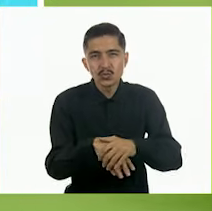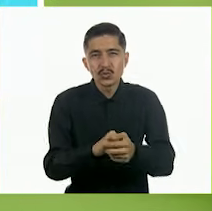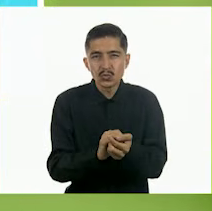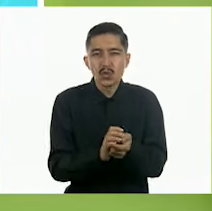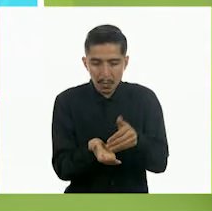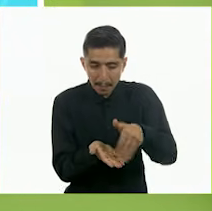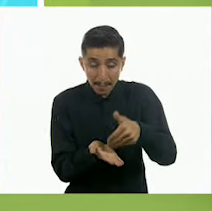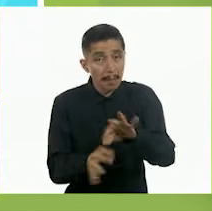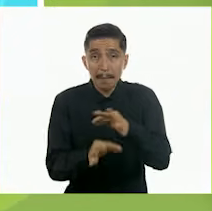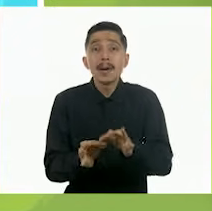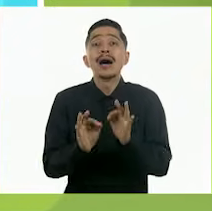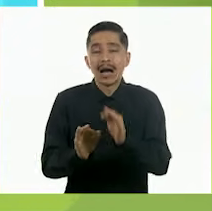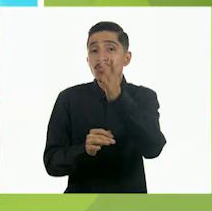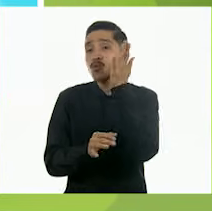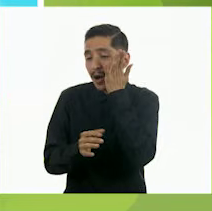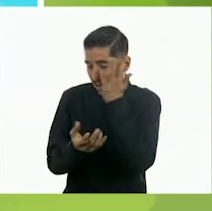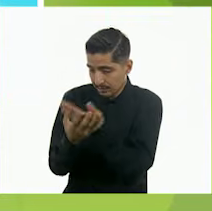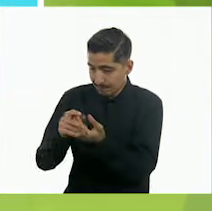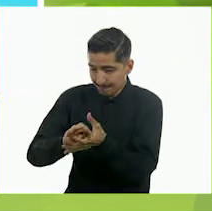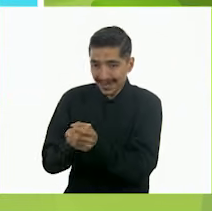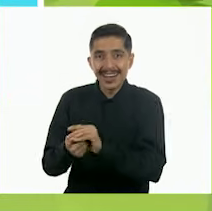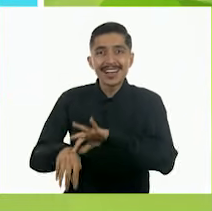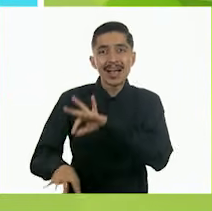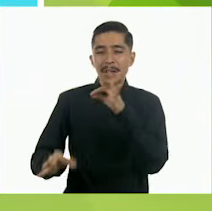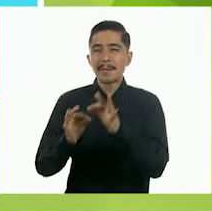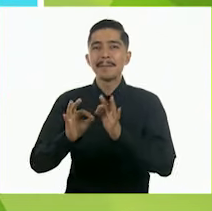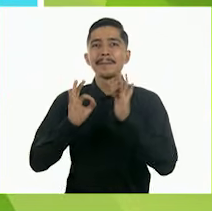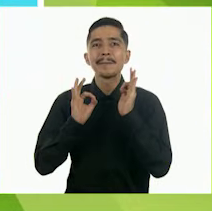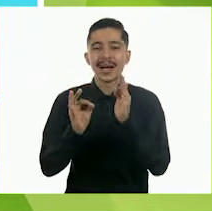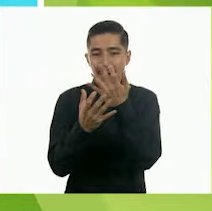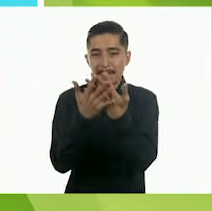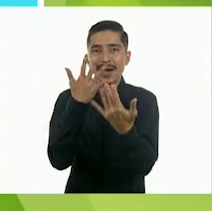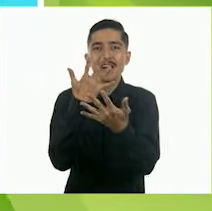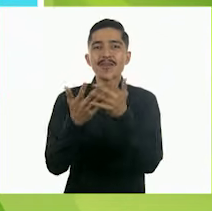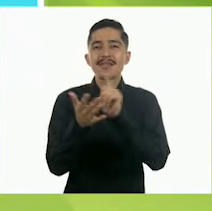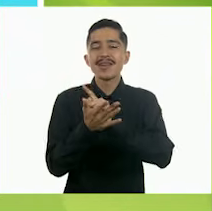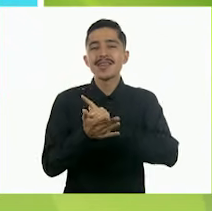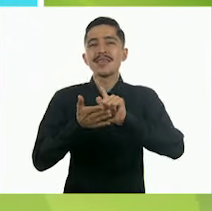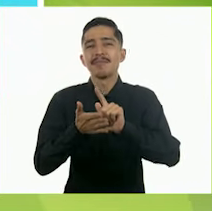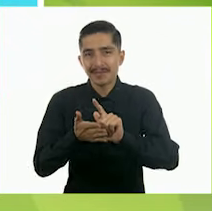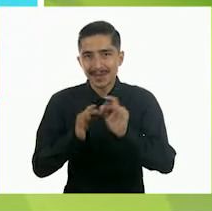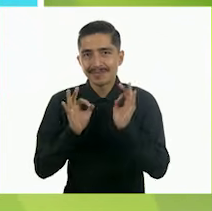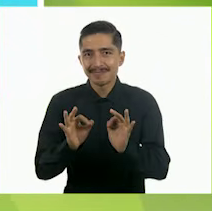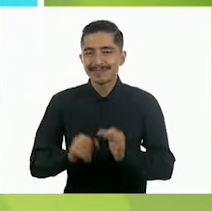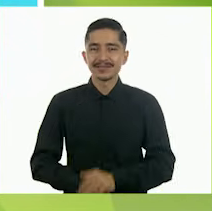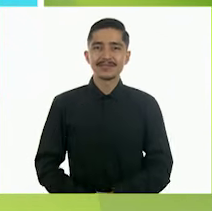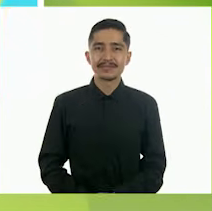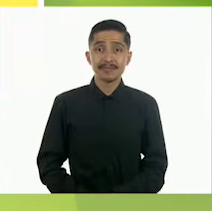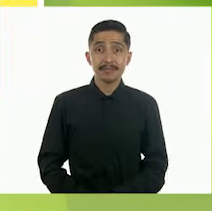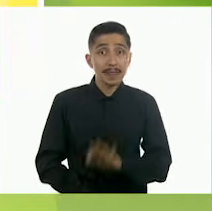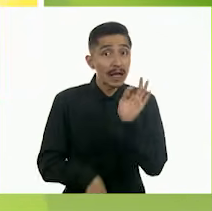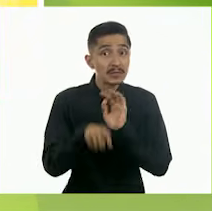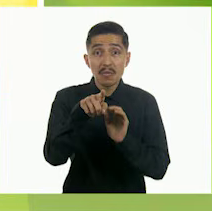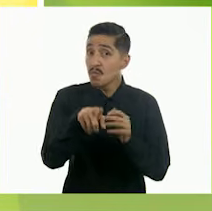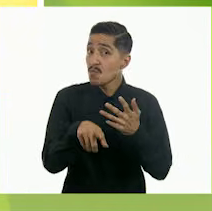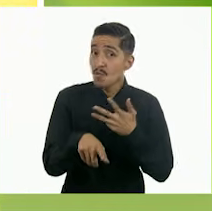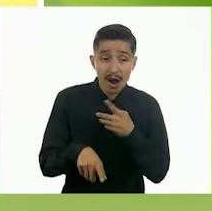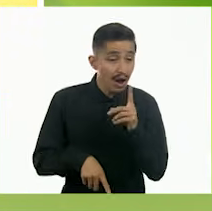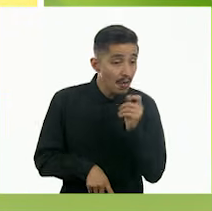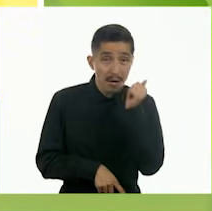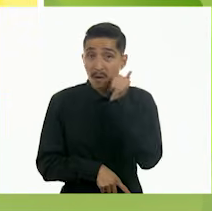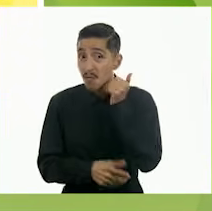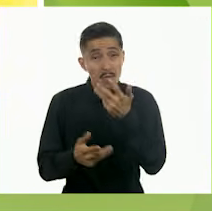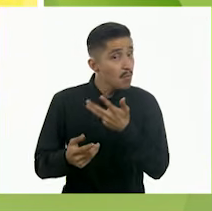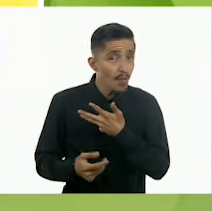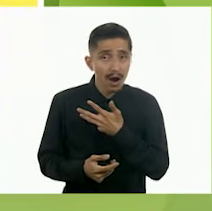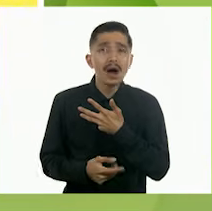Sécalas con una toalla. ¡Y listo! Tus manos están limpias. Si no tienes agua y jabón,